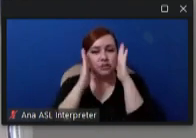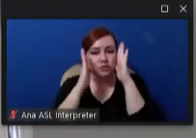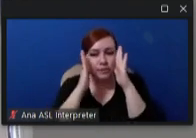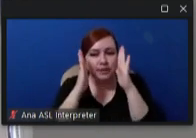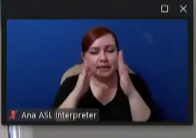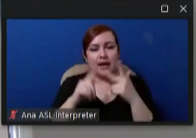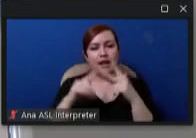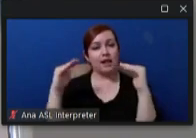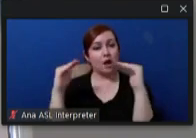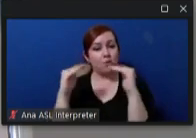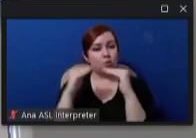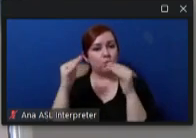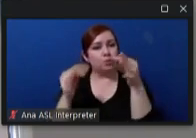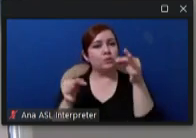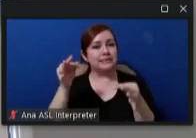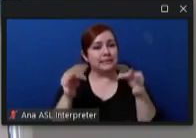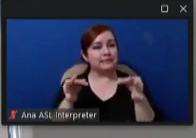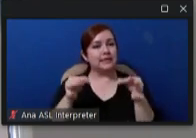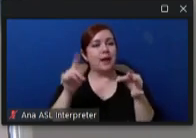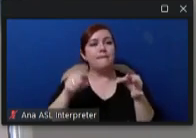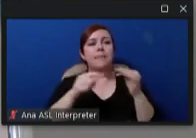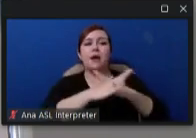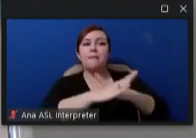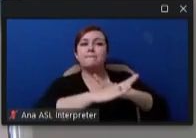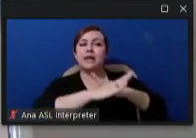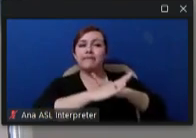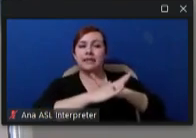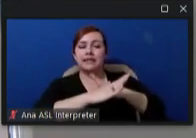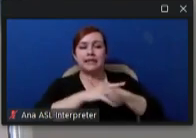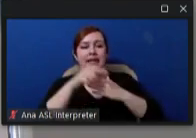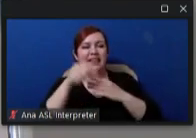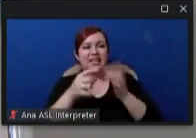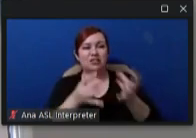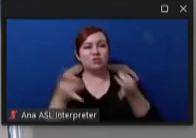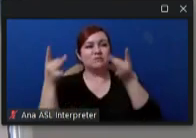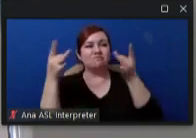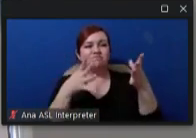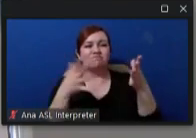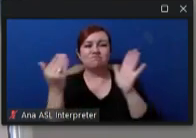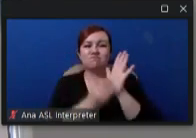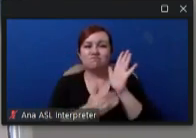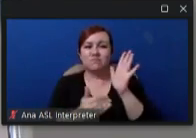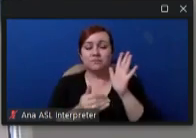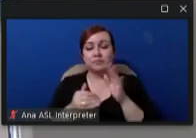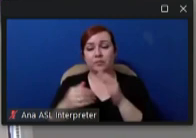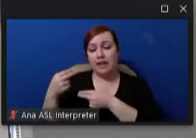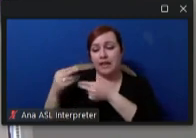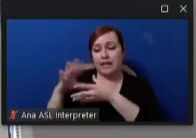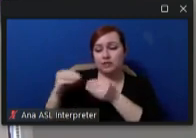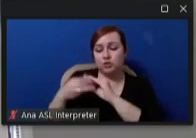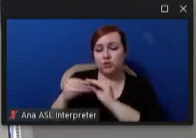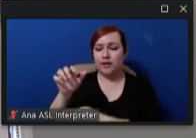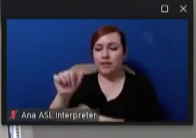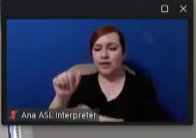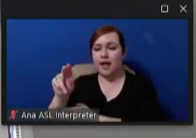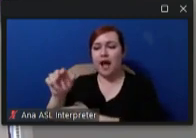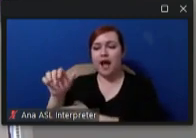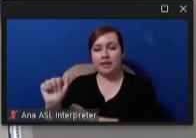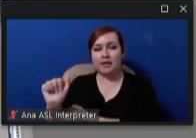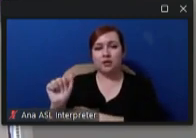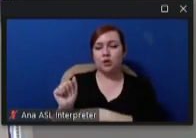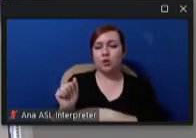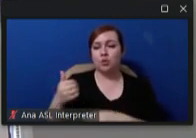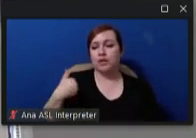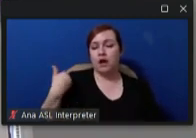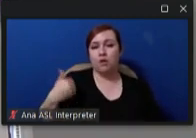debe actuar para prevenir la repetición de estos horrores. La historia de Ana. Una joven con discapacidad visual